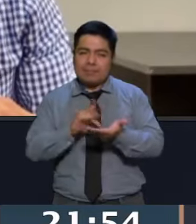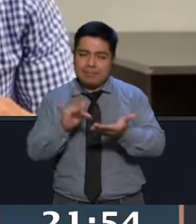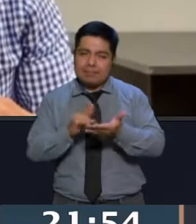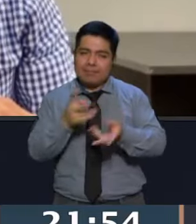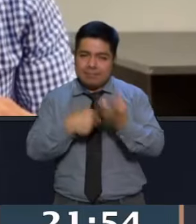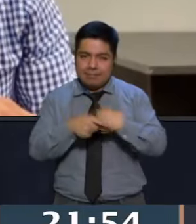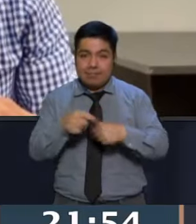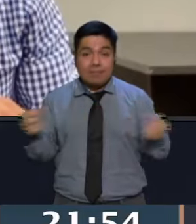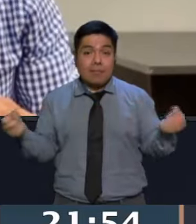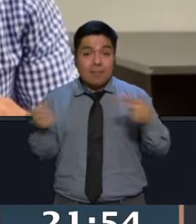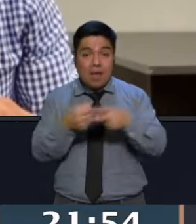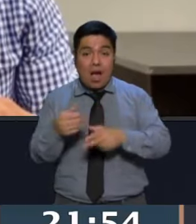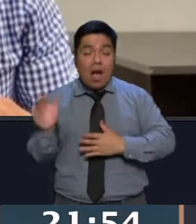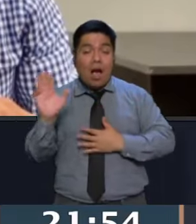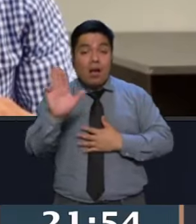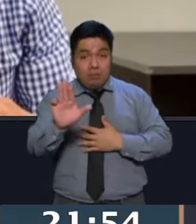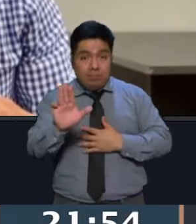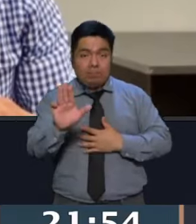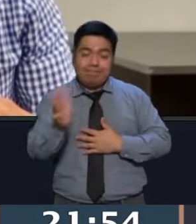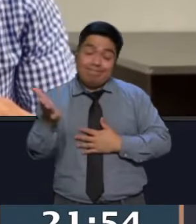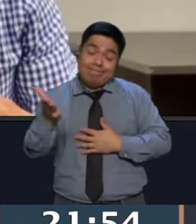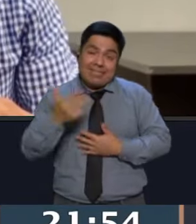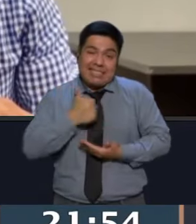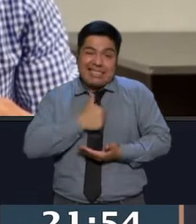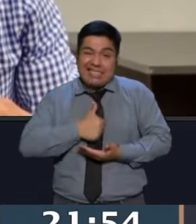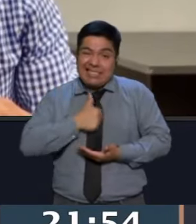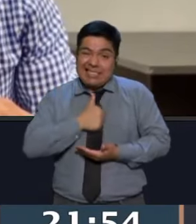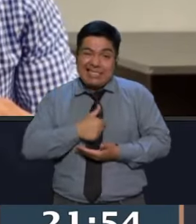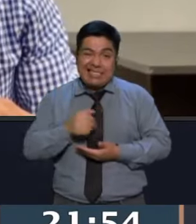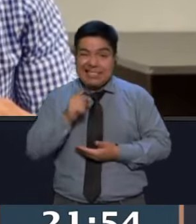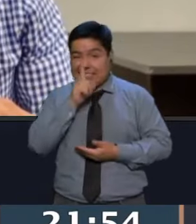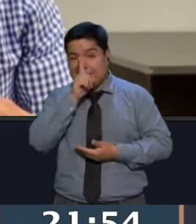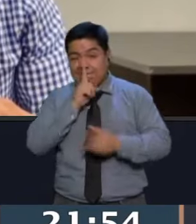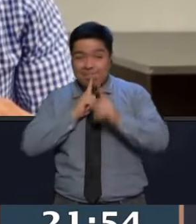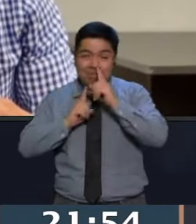excelente, mi querido Miguel. Pues te agradezco mucho por tu tiempo y nos vemos por acá la